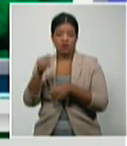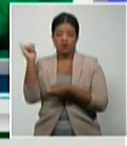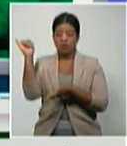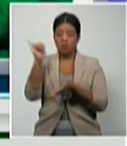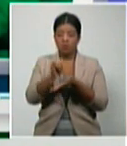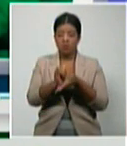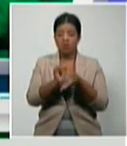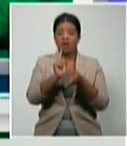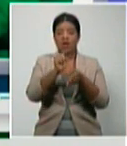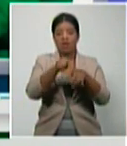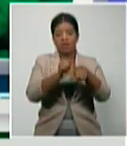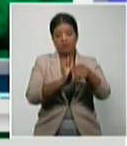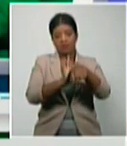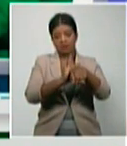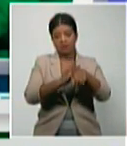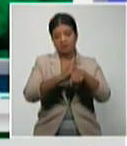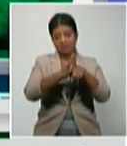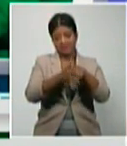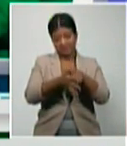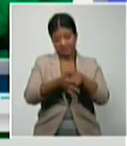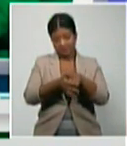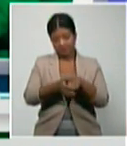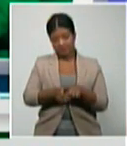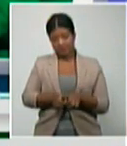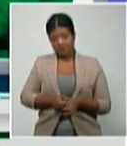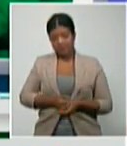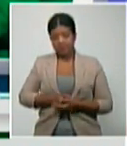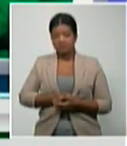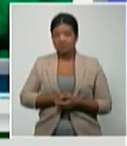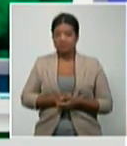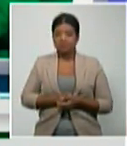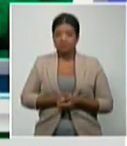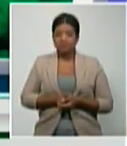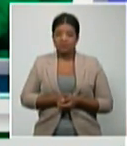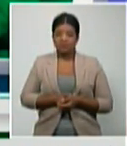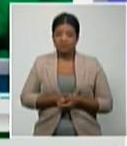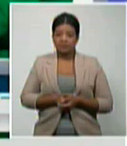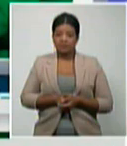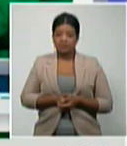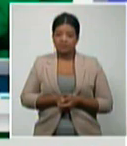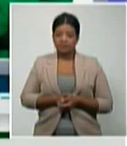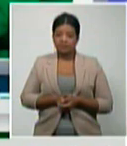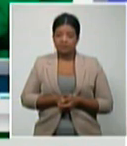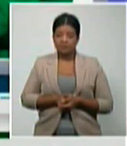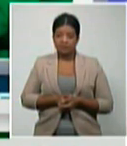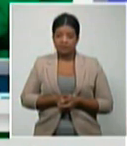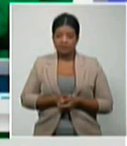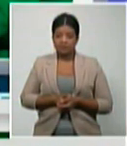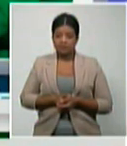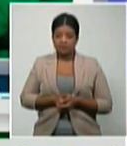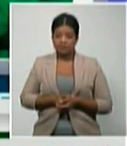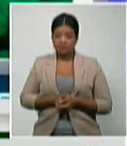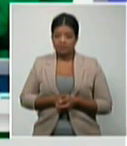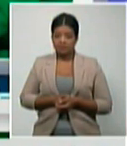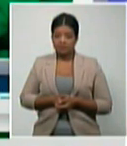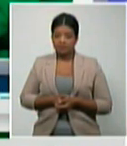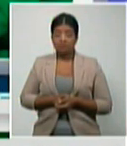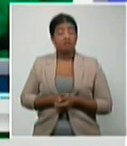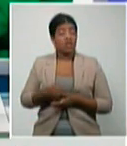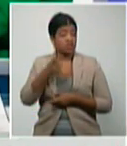pues tienen fuente de infección en el exterior de nuestro país. Una cifra